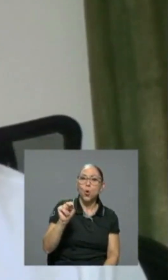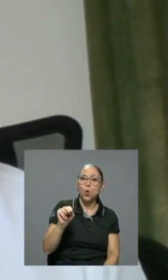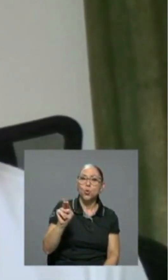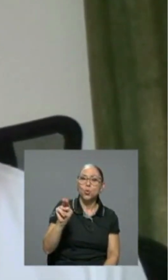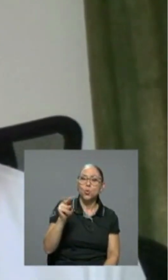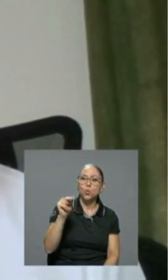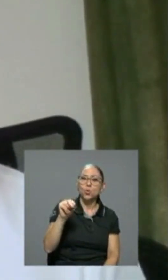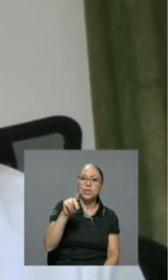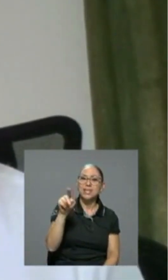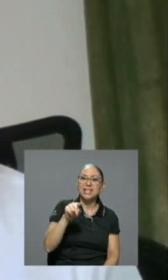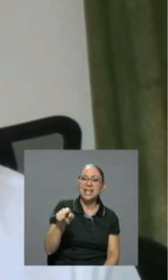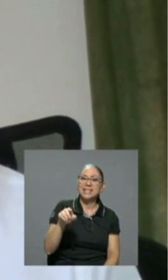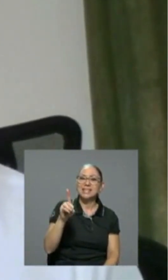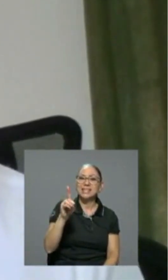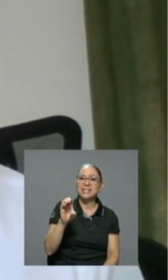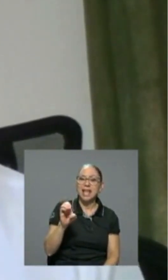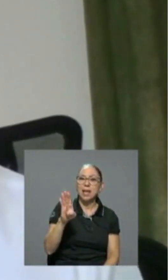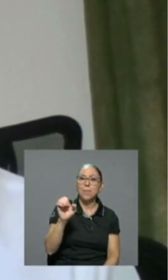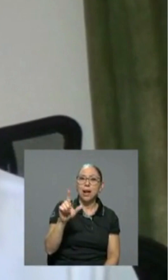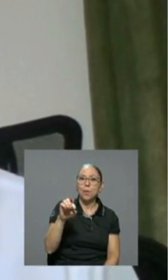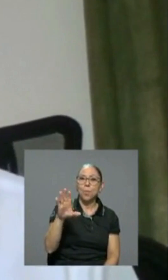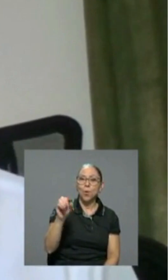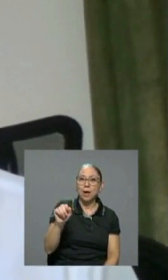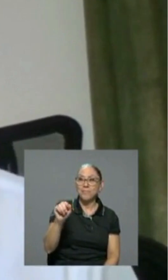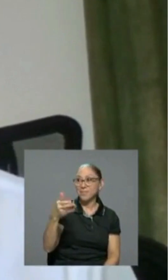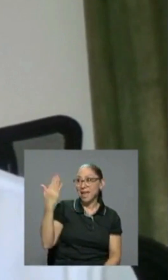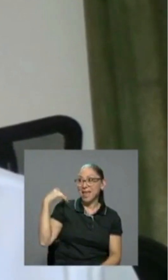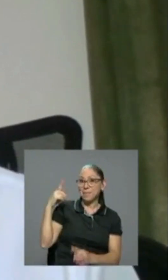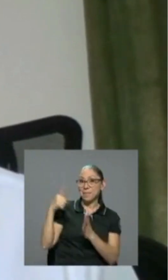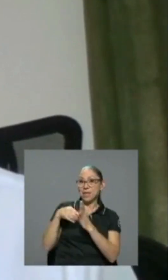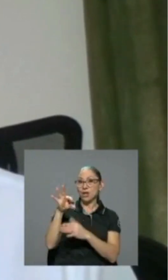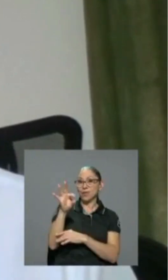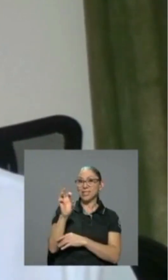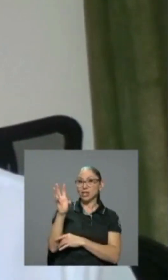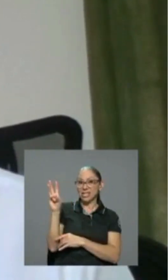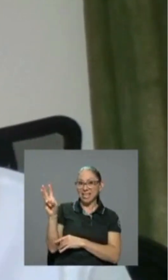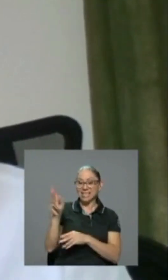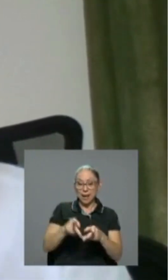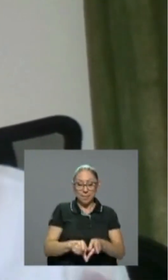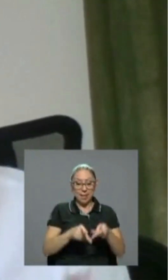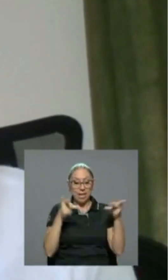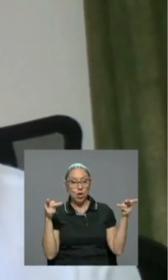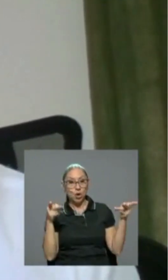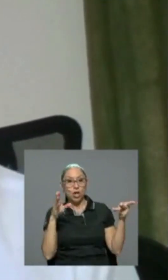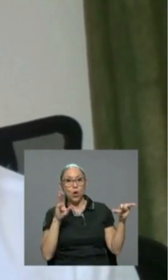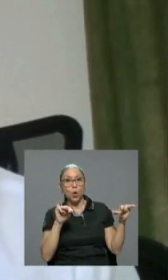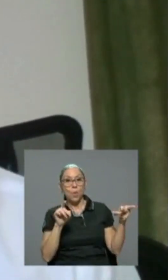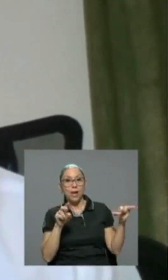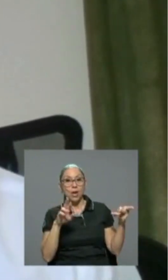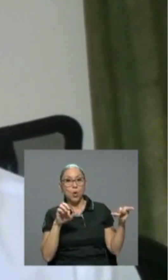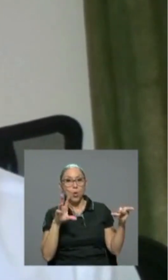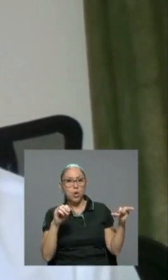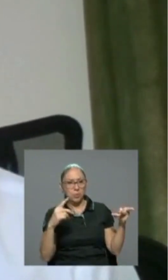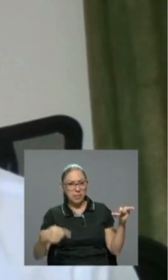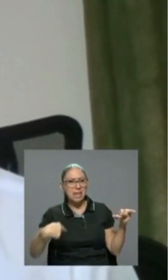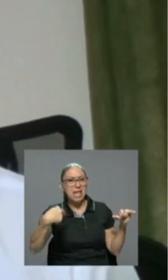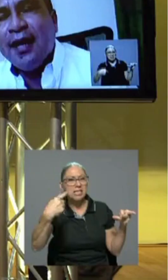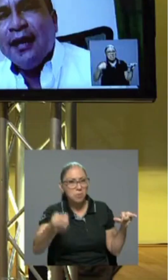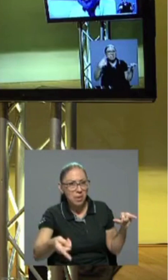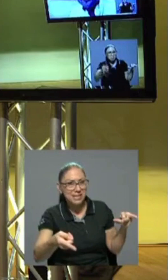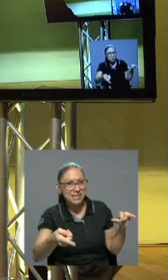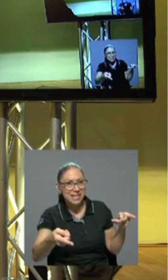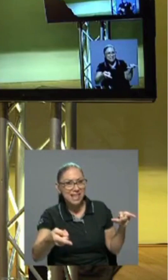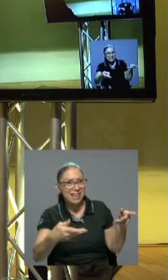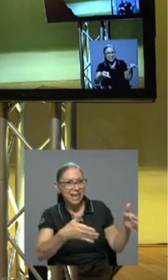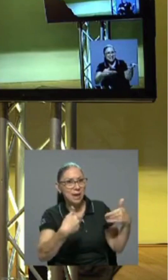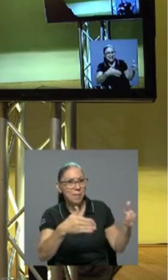que desde 1906 el periódico El Mercurio, unos años después de la independencia de Panamá de Colombia, ya